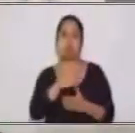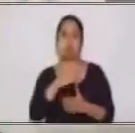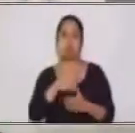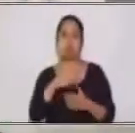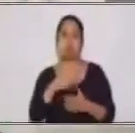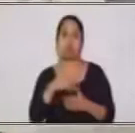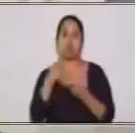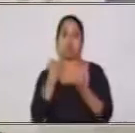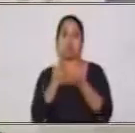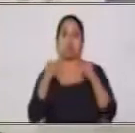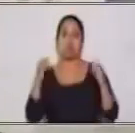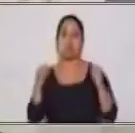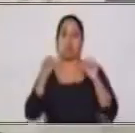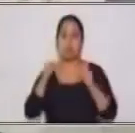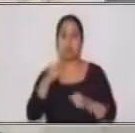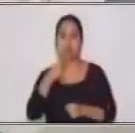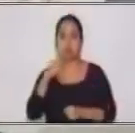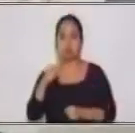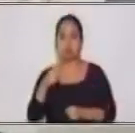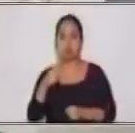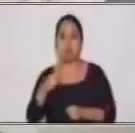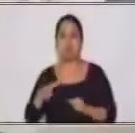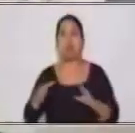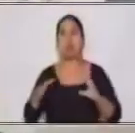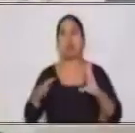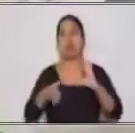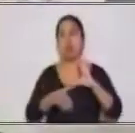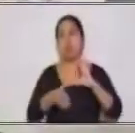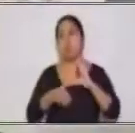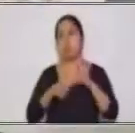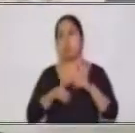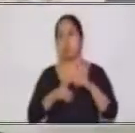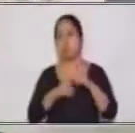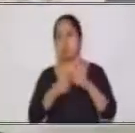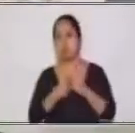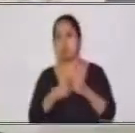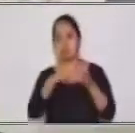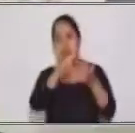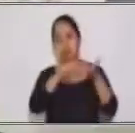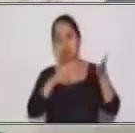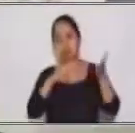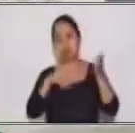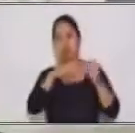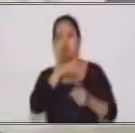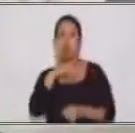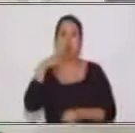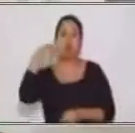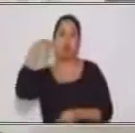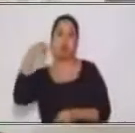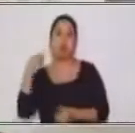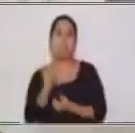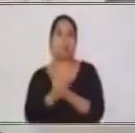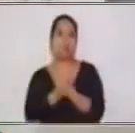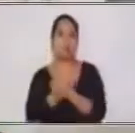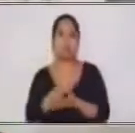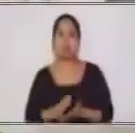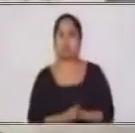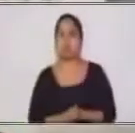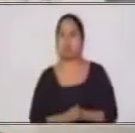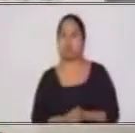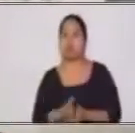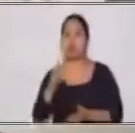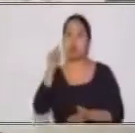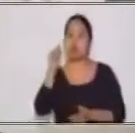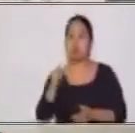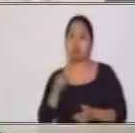decir que América nace romántica, porque en todo ese proceso de independencia empieza a